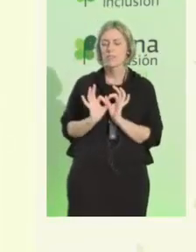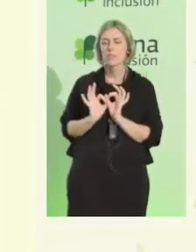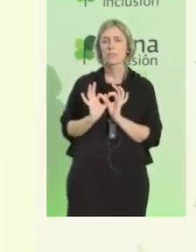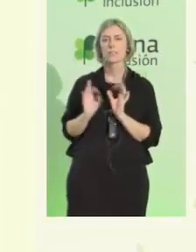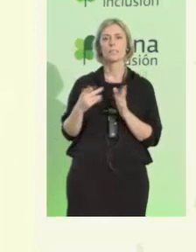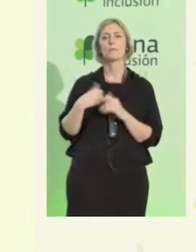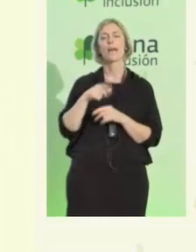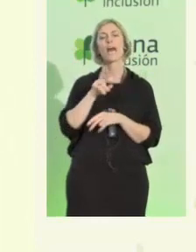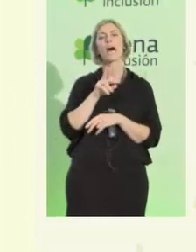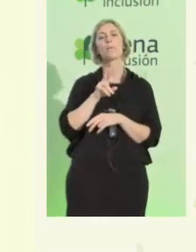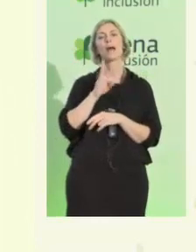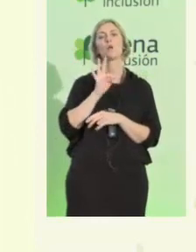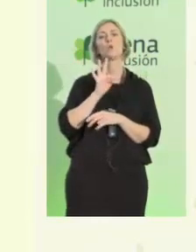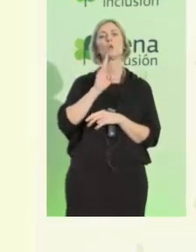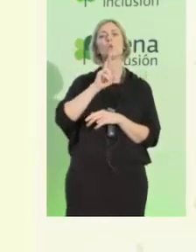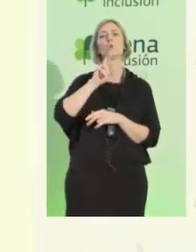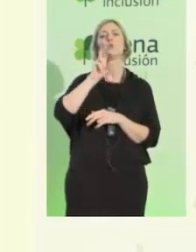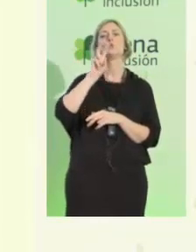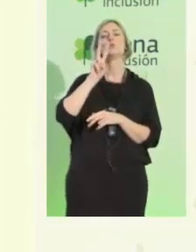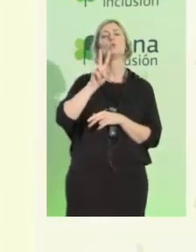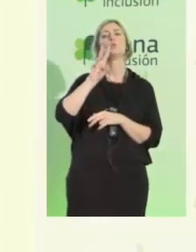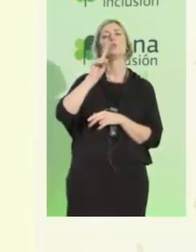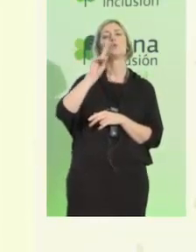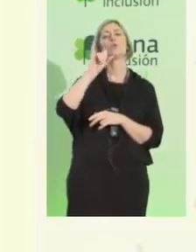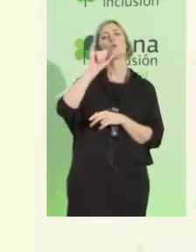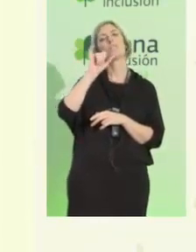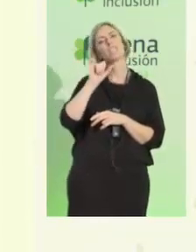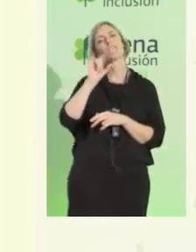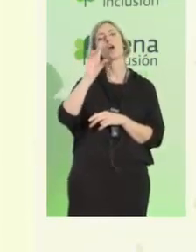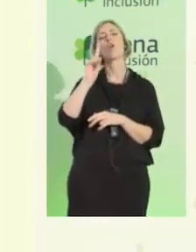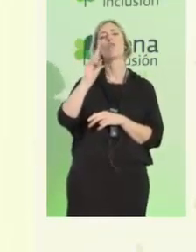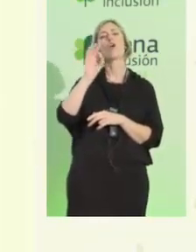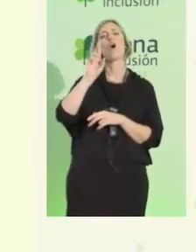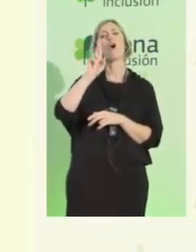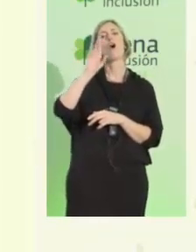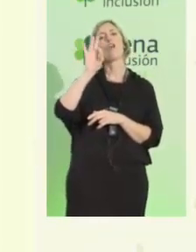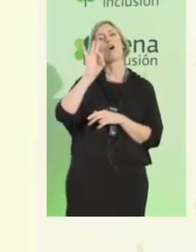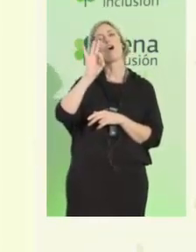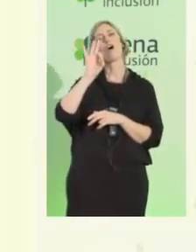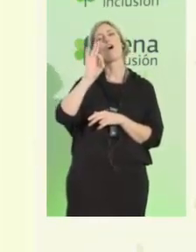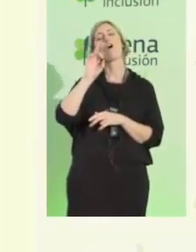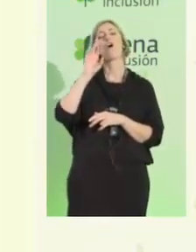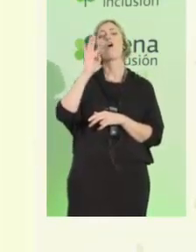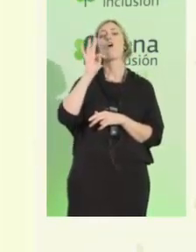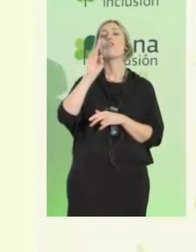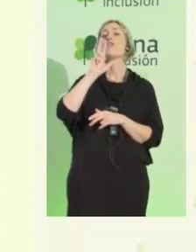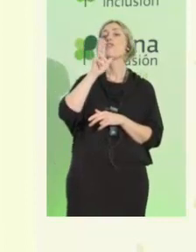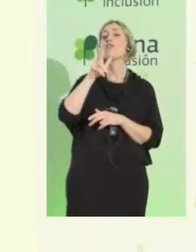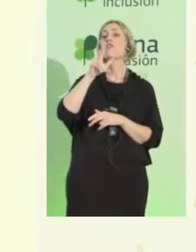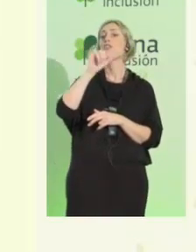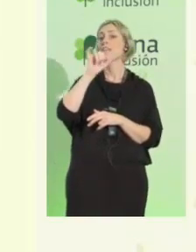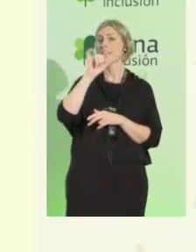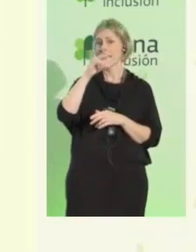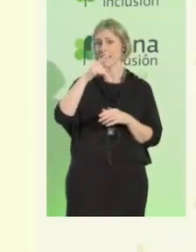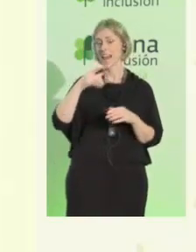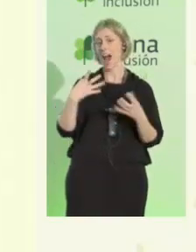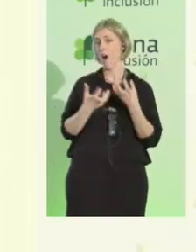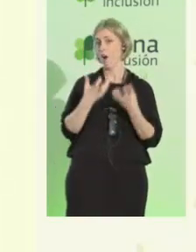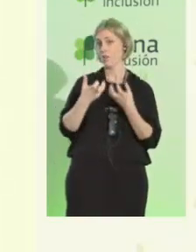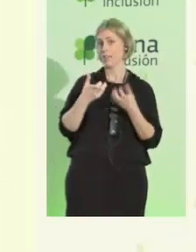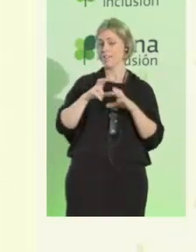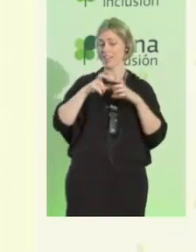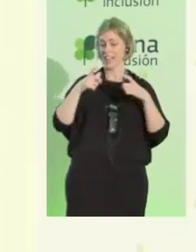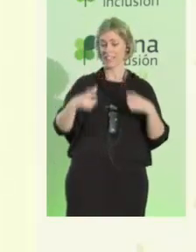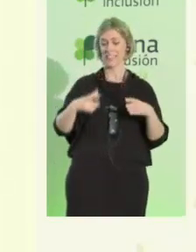hermanos Trudy, los niños de Trudy, teníamos a Dorothy con la que cocinaba tartas, tenía a sus vecinos de la calle y también